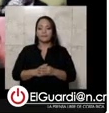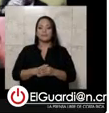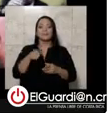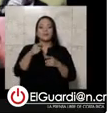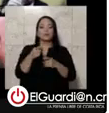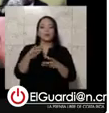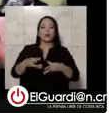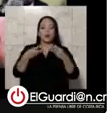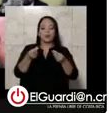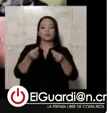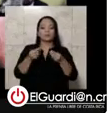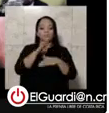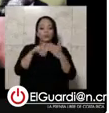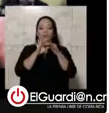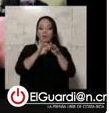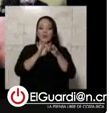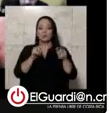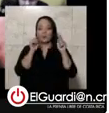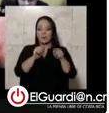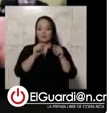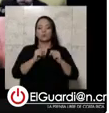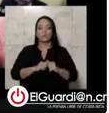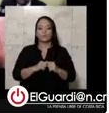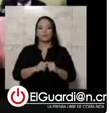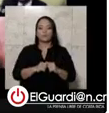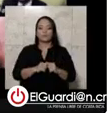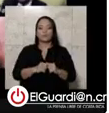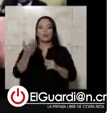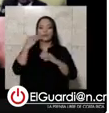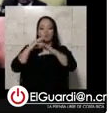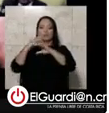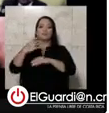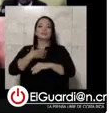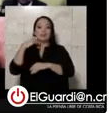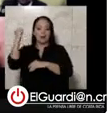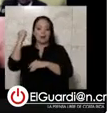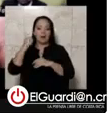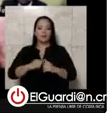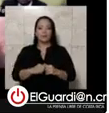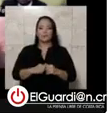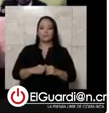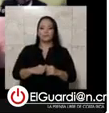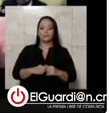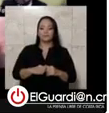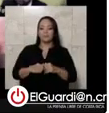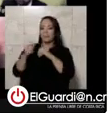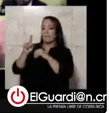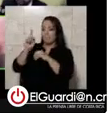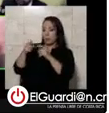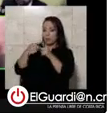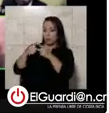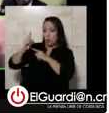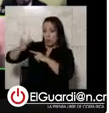fondos del TEC alrededor de eso, ¿verdad? Esos buses los había puesto el sindicato, entonces... Pero entonces es obligatorio